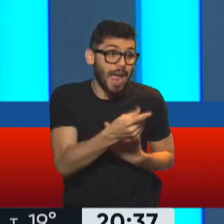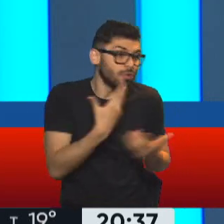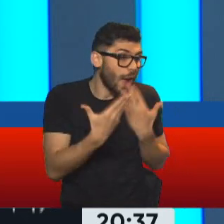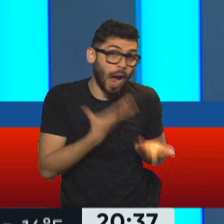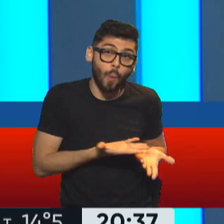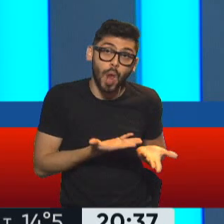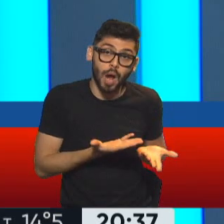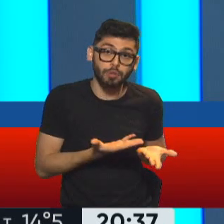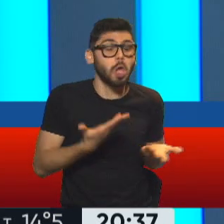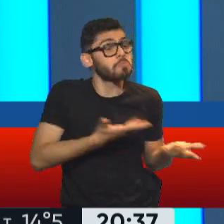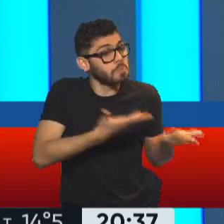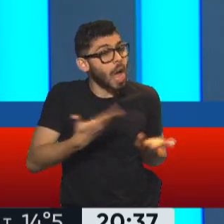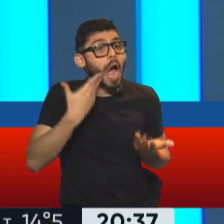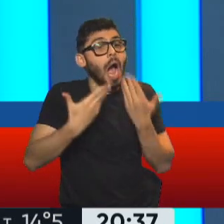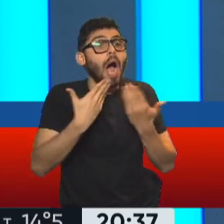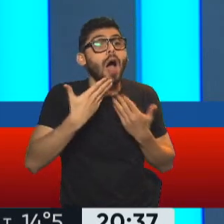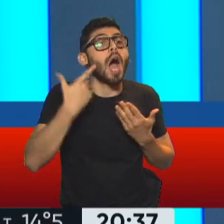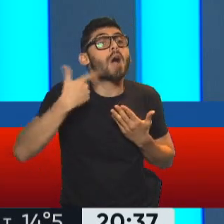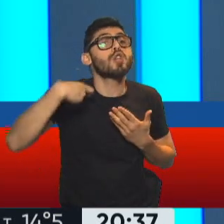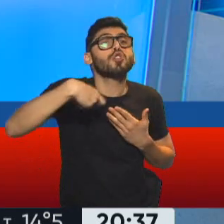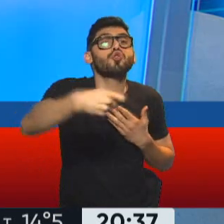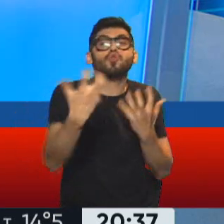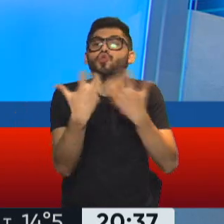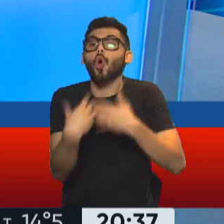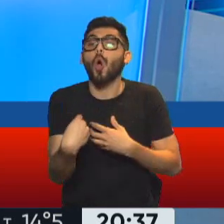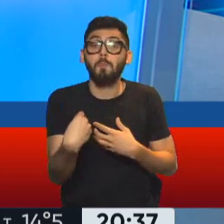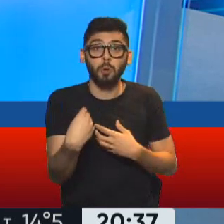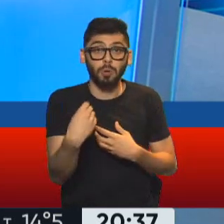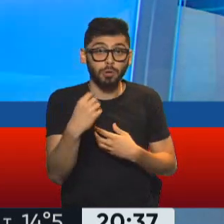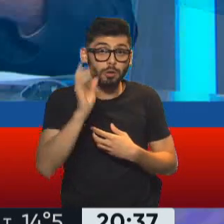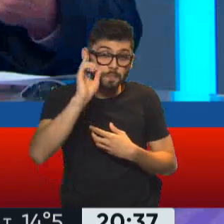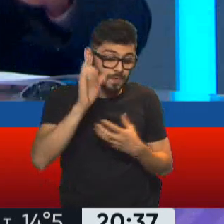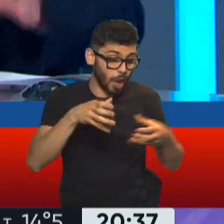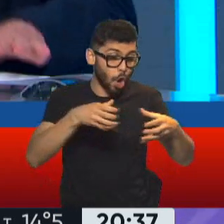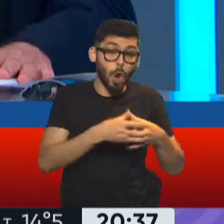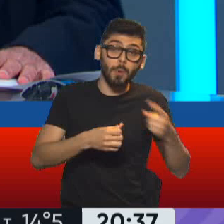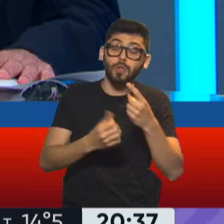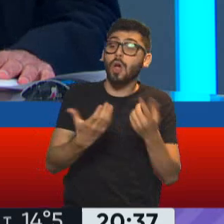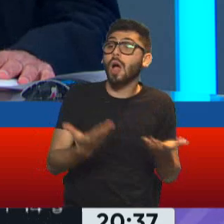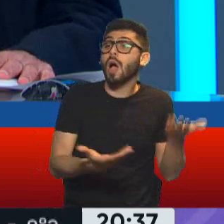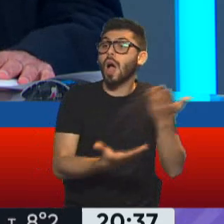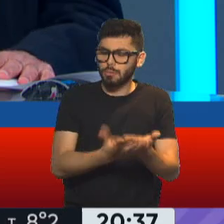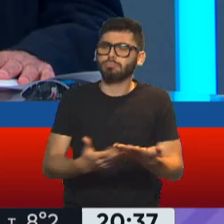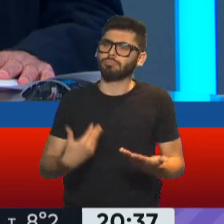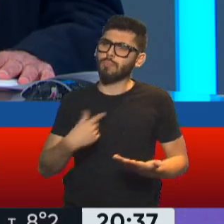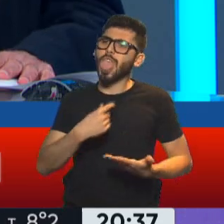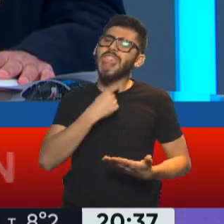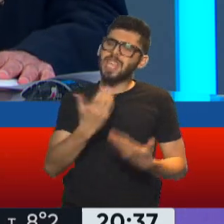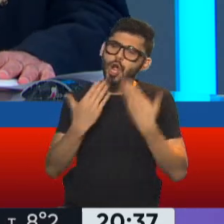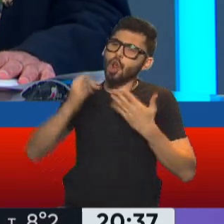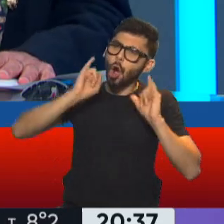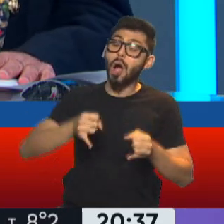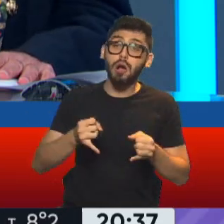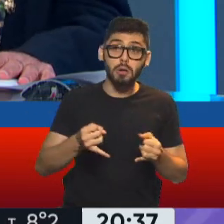el futuro de Argentina. No veo la presentación de la oposición diciendo aquí estamos, queremos dar esa